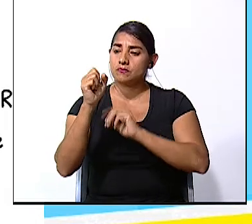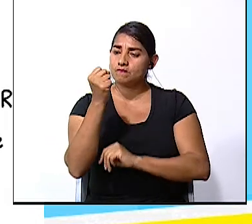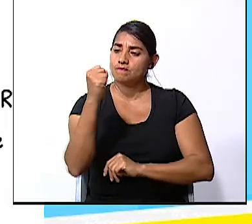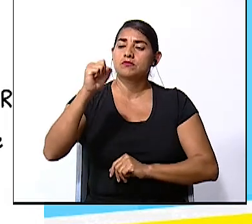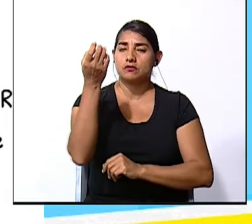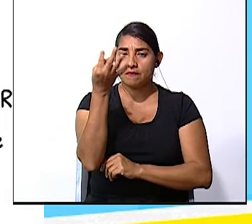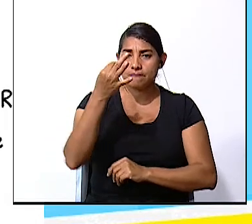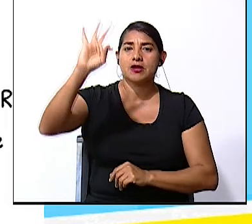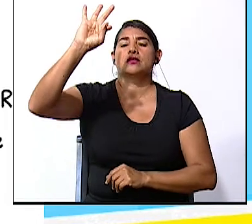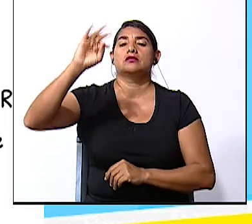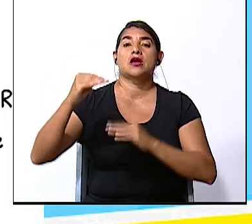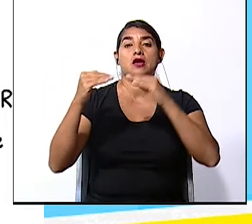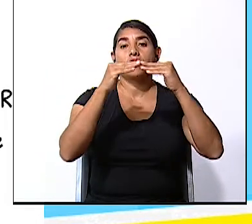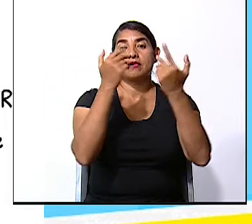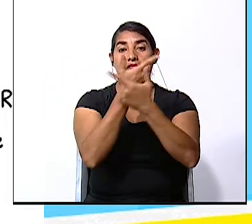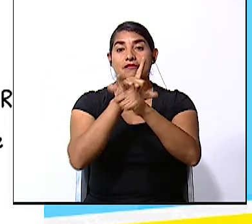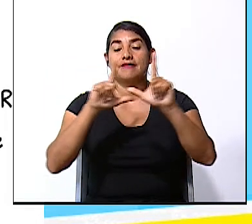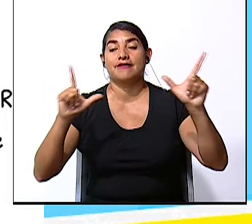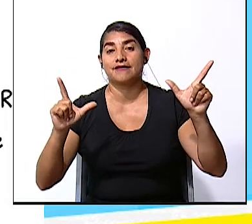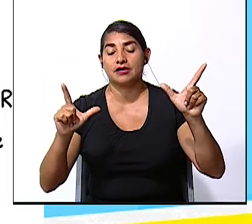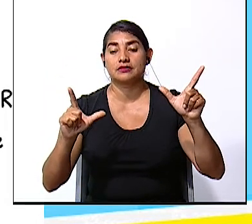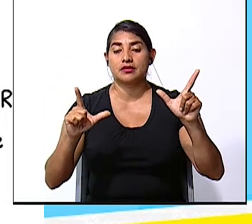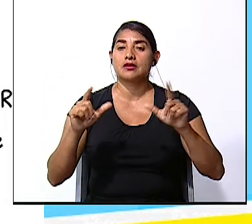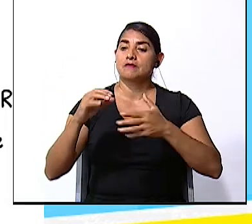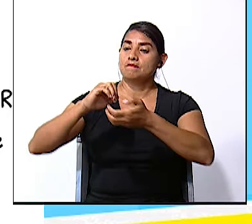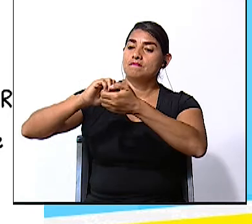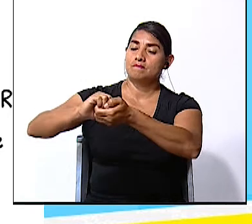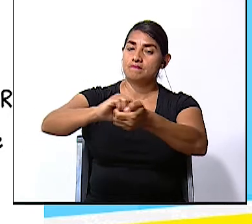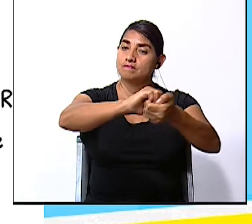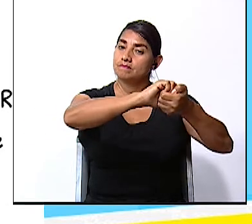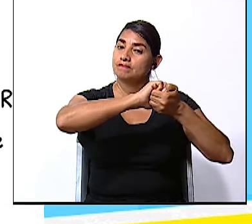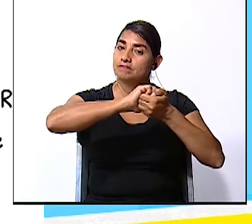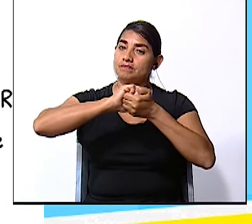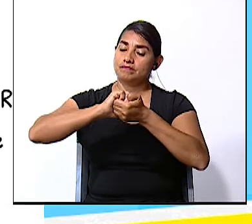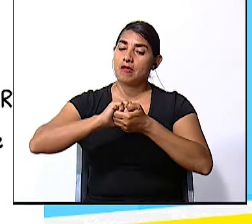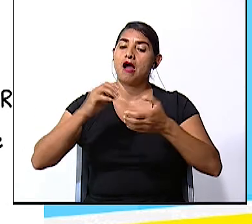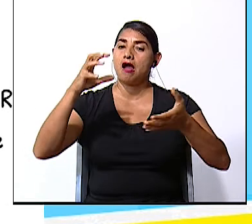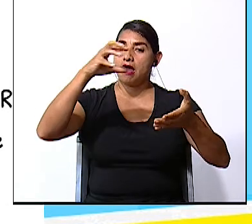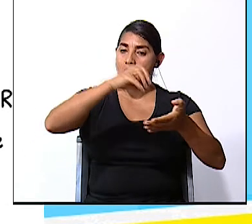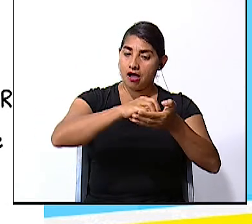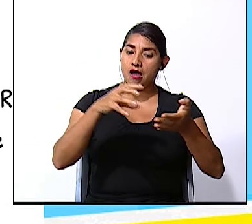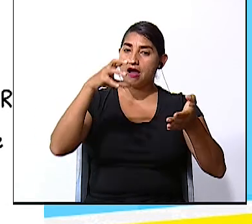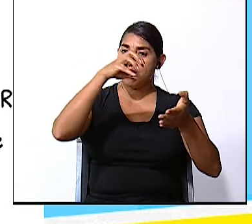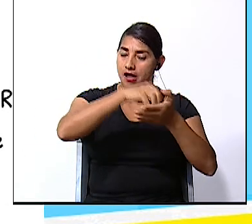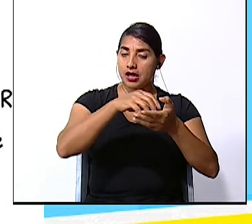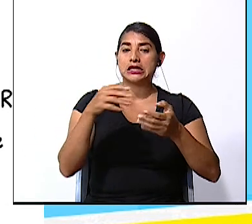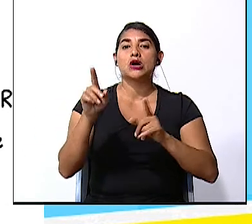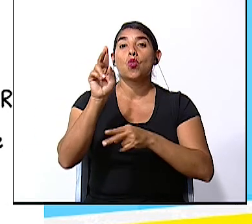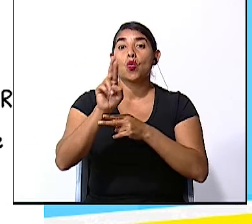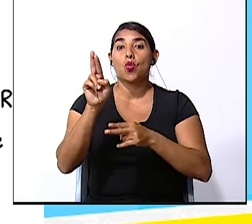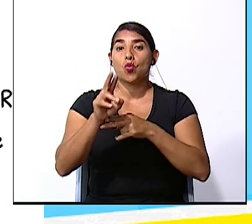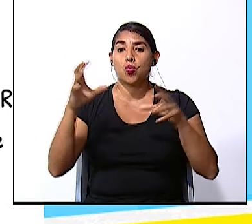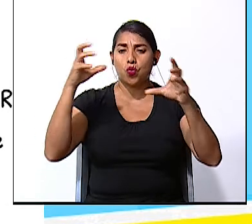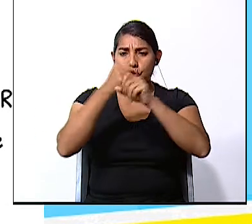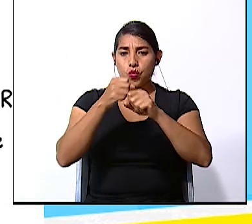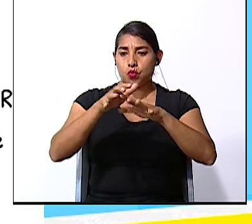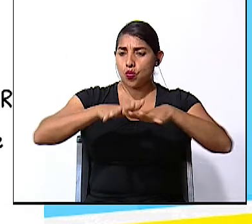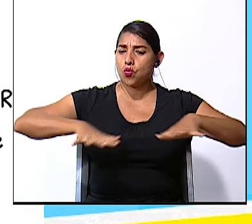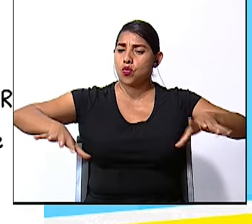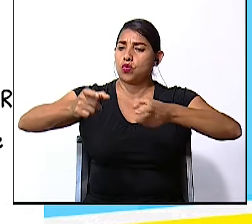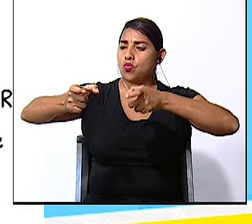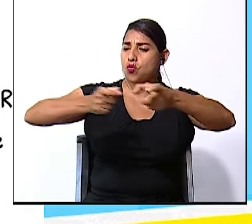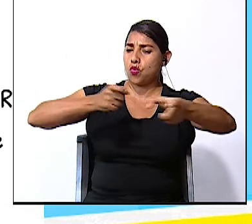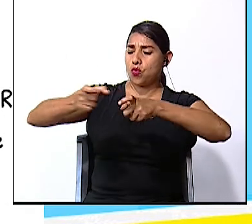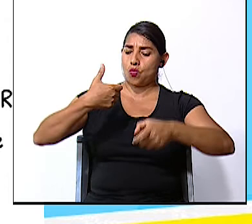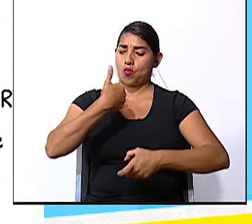igualdad, libertad y fraternidad. Asimismo, utilizó el concepto de soberanía, que implica el